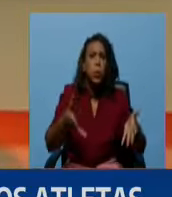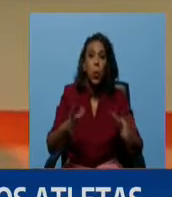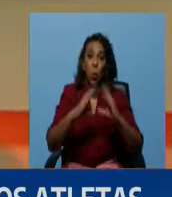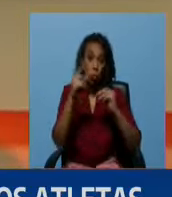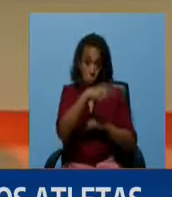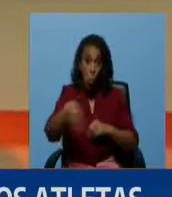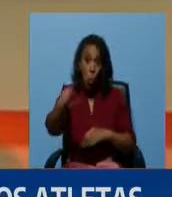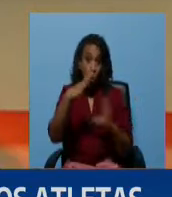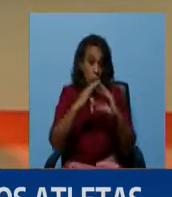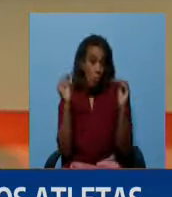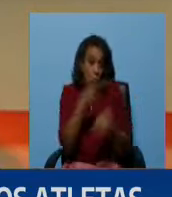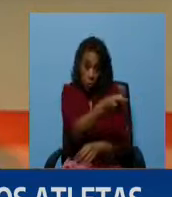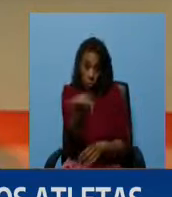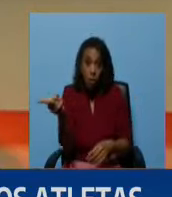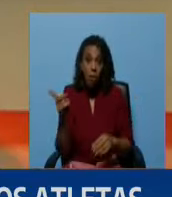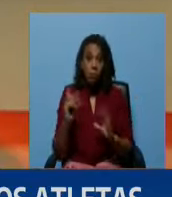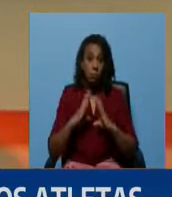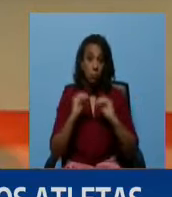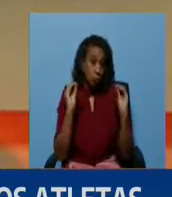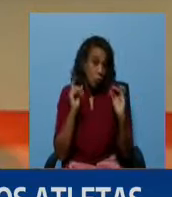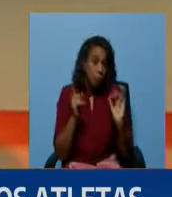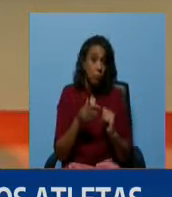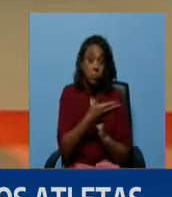¿Todos? ¿Verdad?